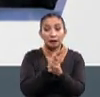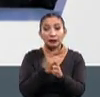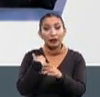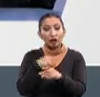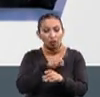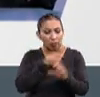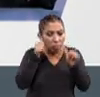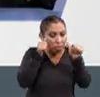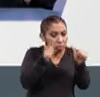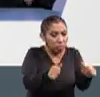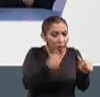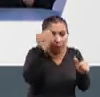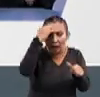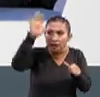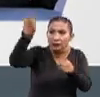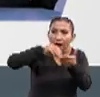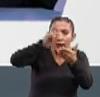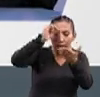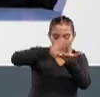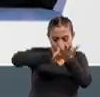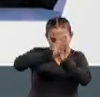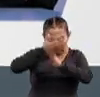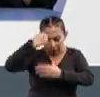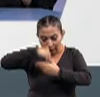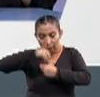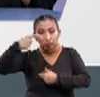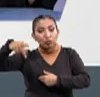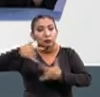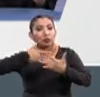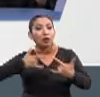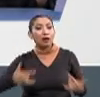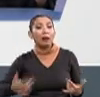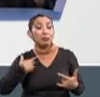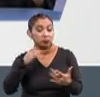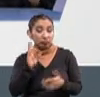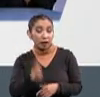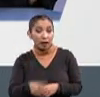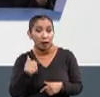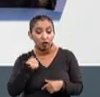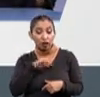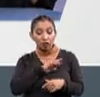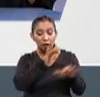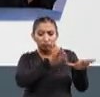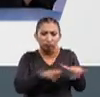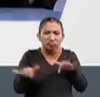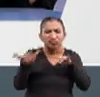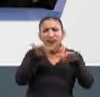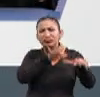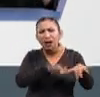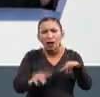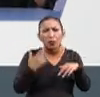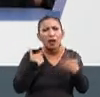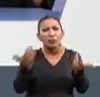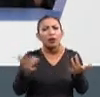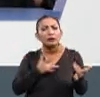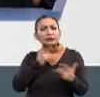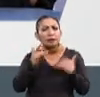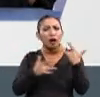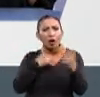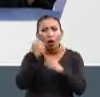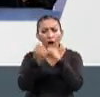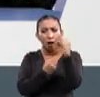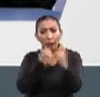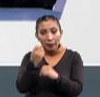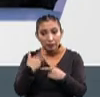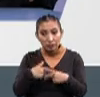luego uno toma ese tipo de experiencias y las transpola para crear tu historia, porque en definitiva cuando estamos tocando un instrumento, cuando estamos interpretando una obra